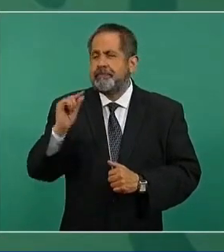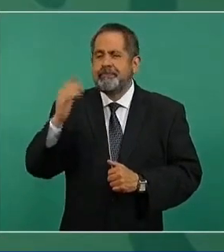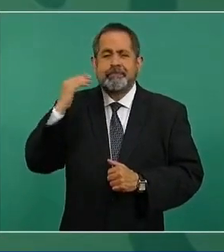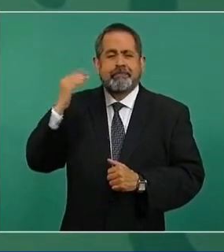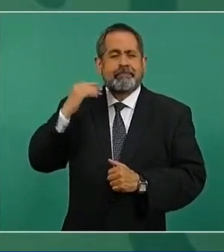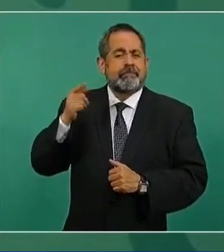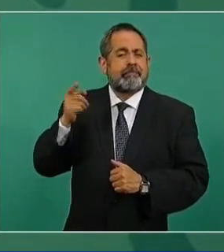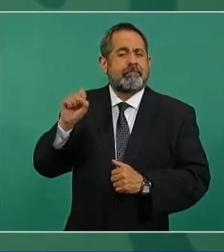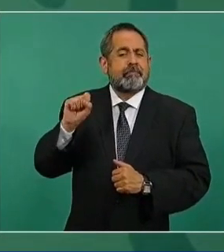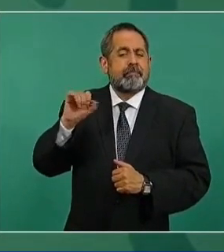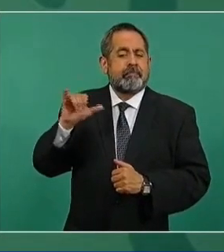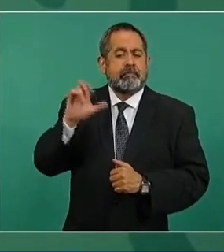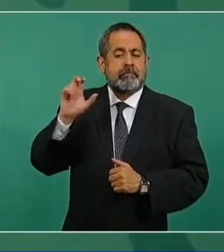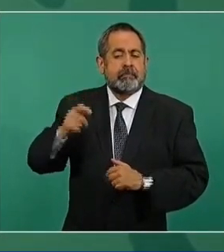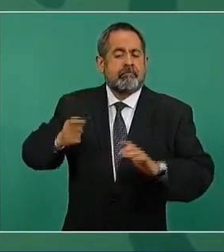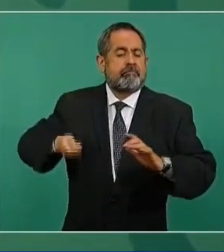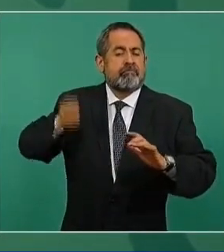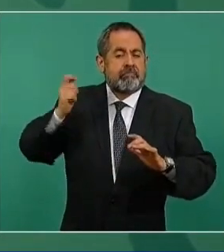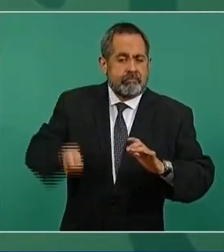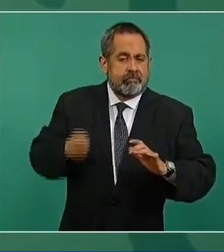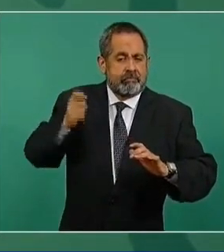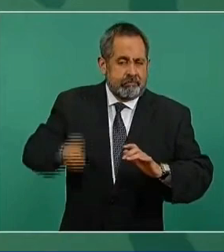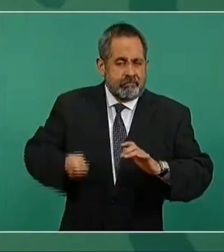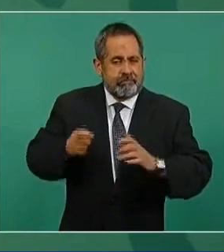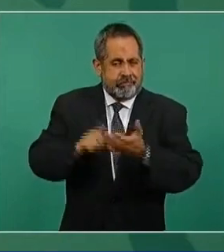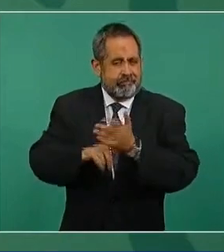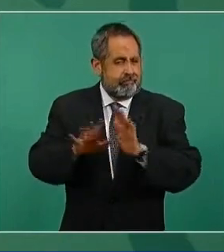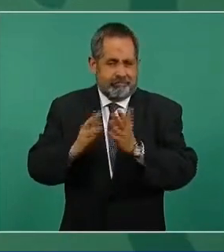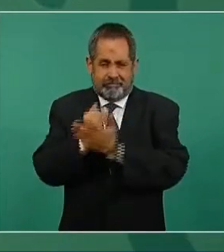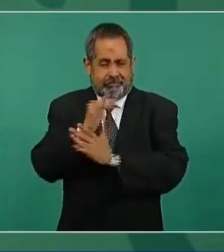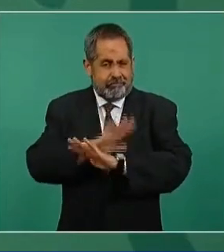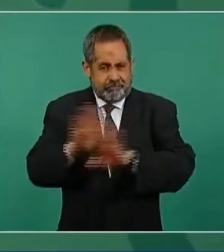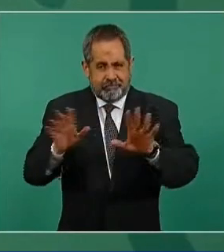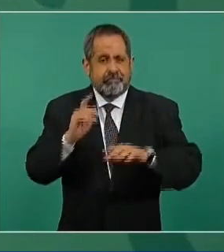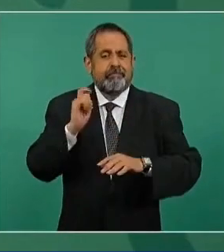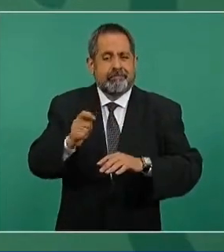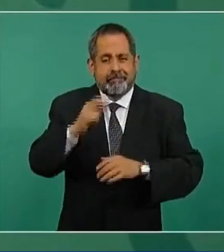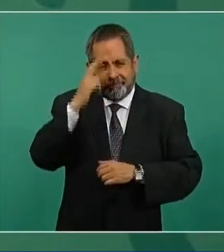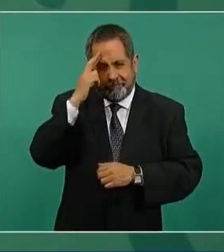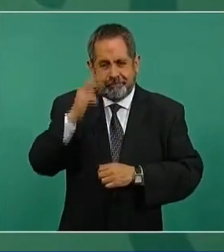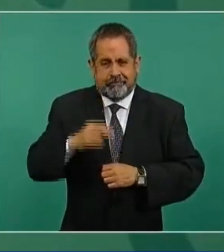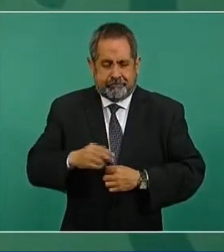resolvió la Corte Amparos. de que los que